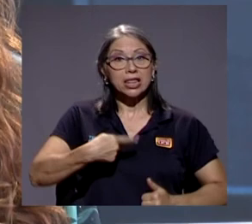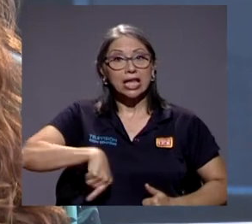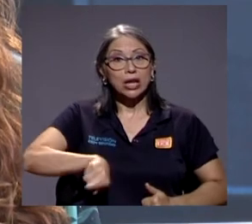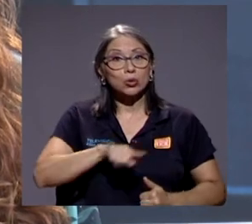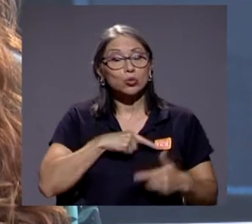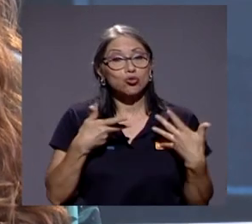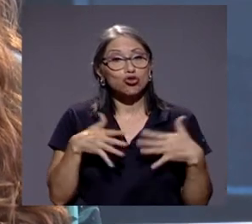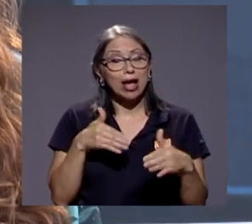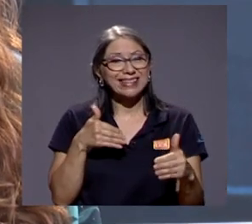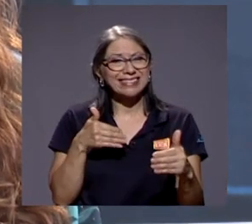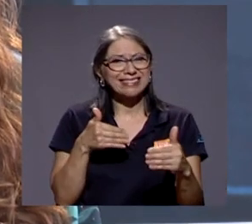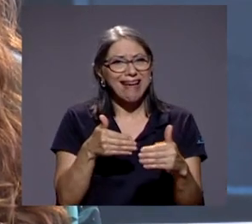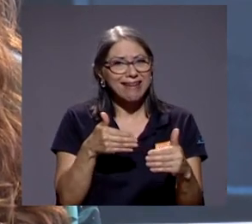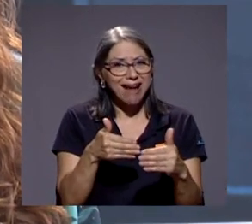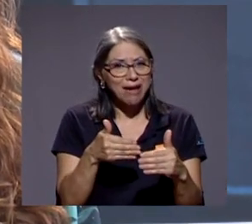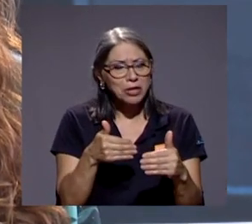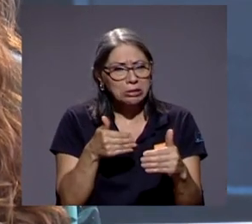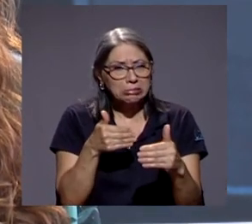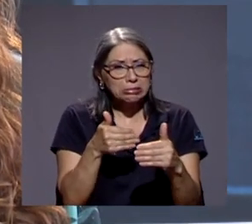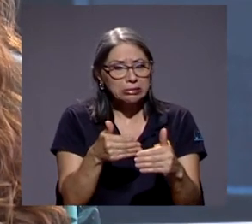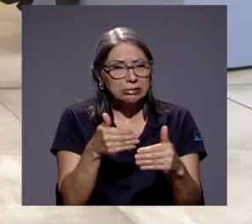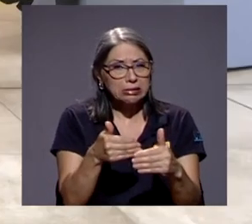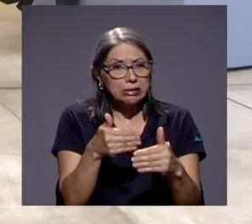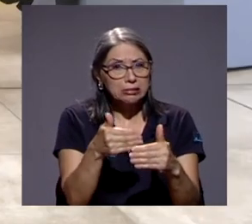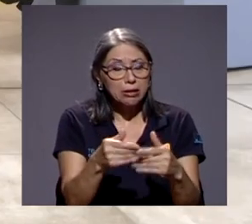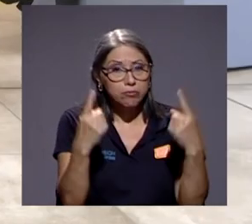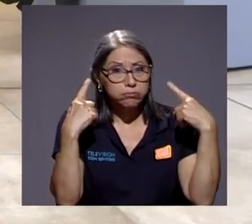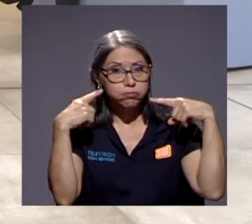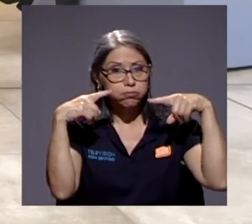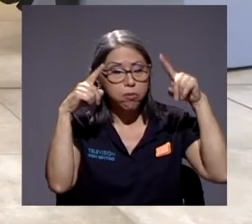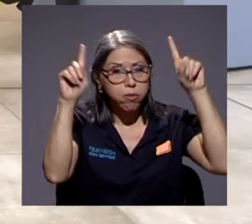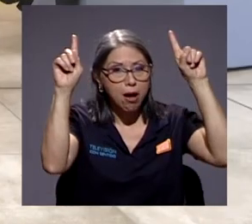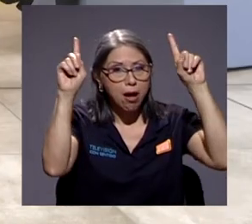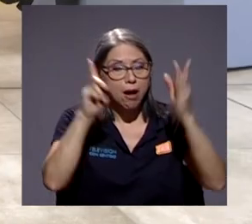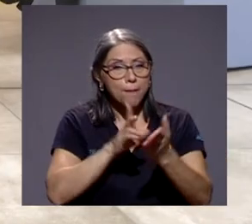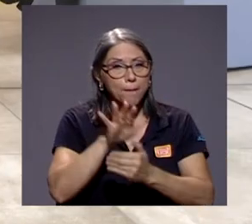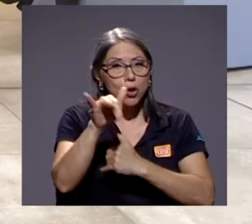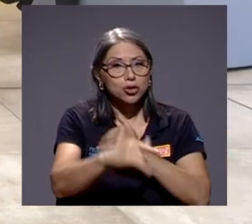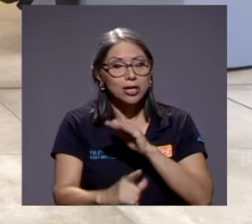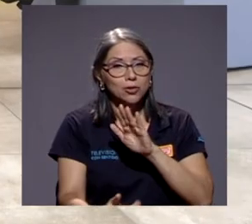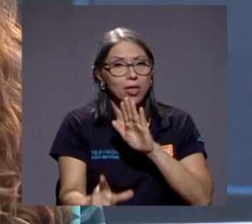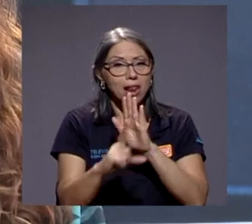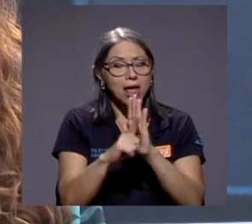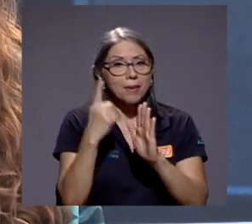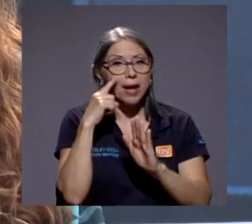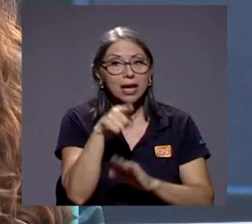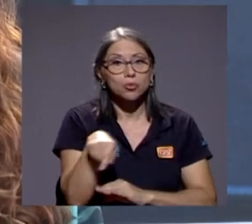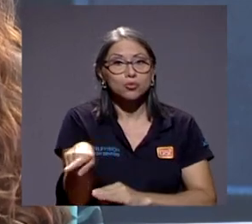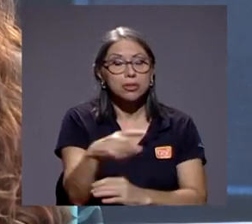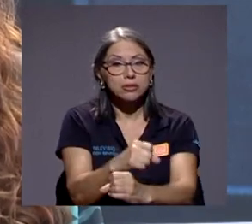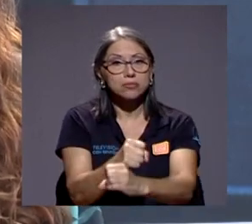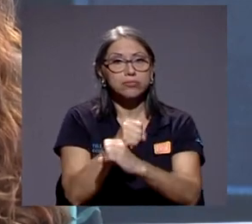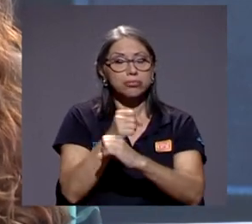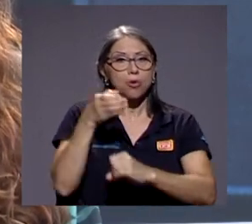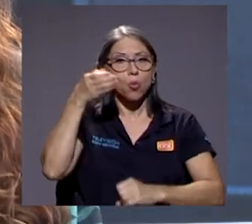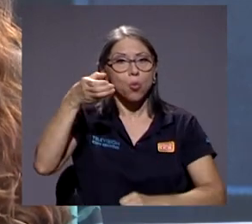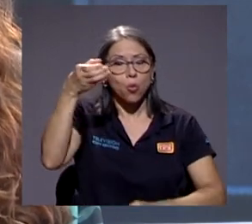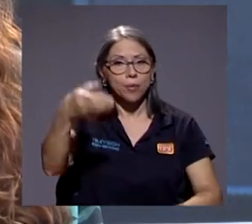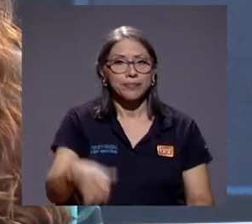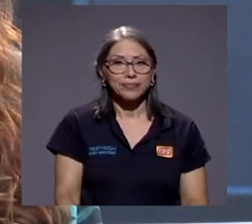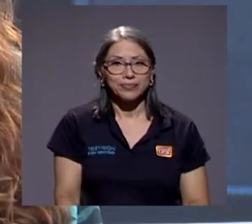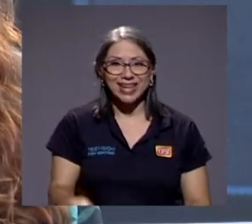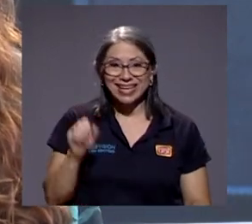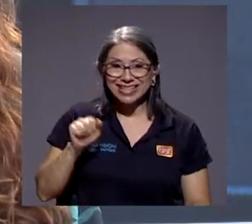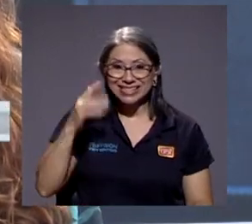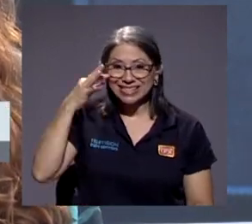o con problemas cada vez más cerca de un proyecto de ley que le dé seguridad el sector sí creo que ahorita